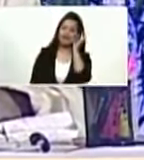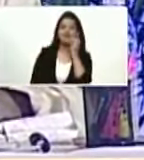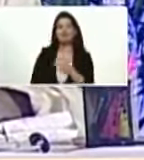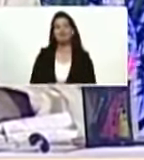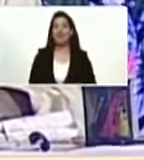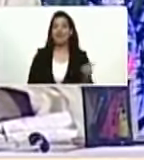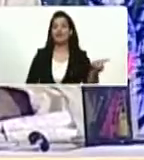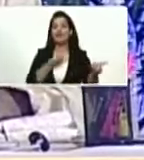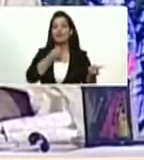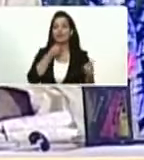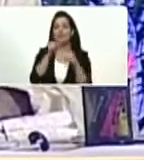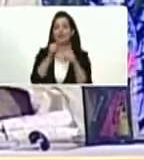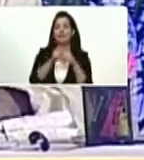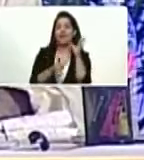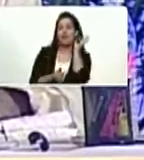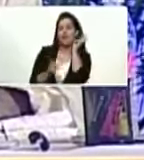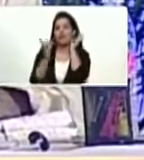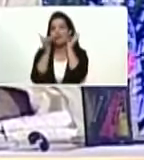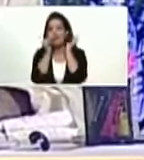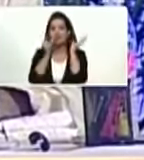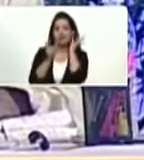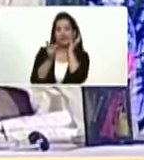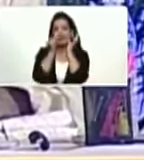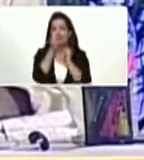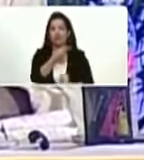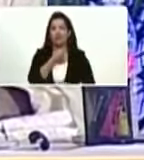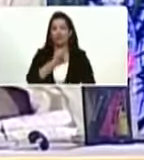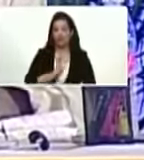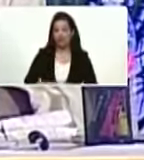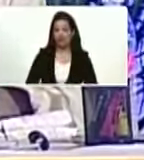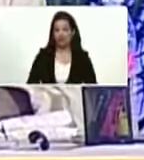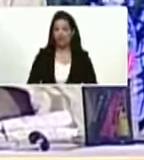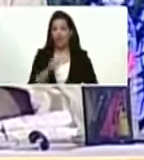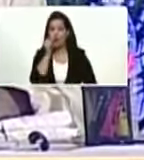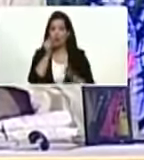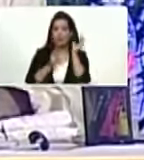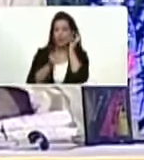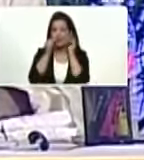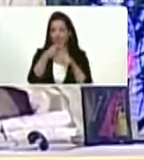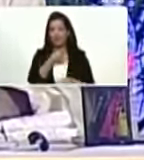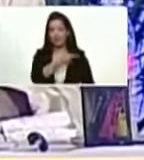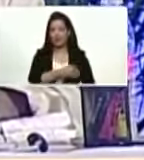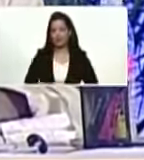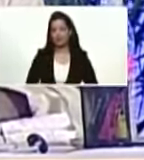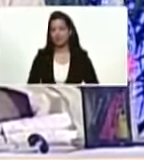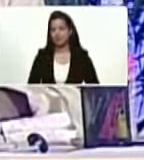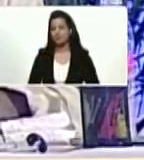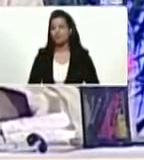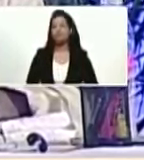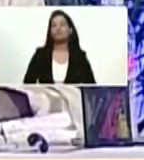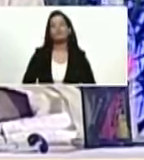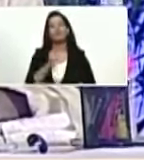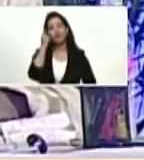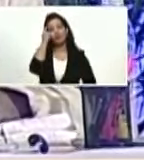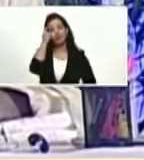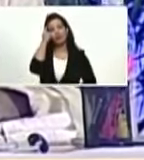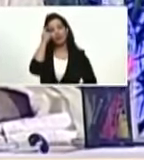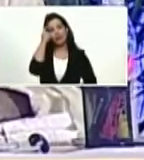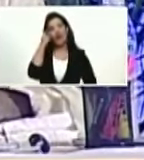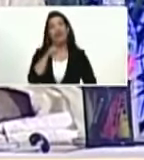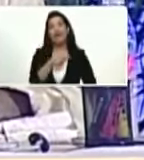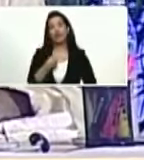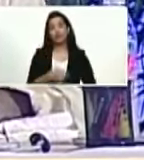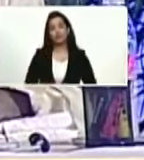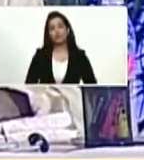así. Se están metiendo con la columna vertebral del país, la clase